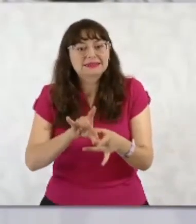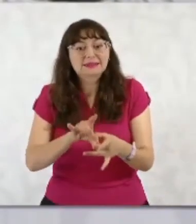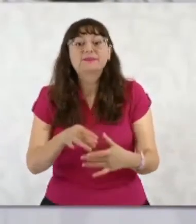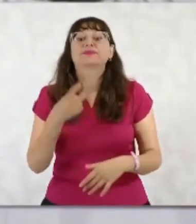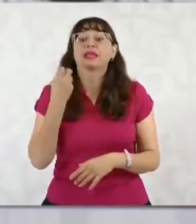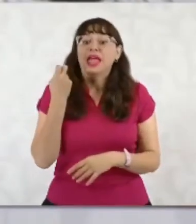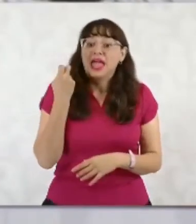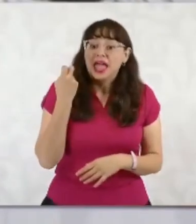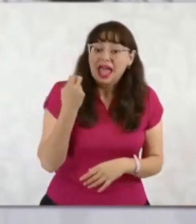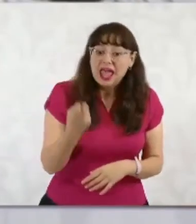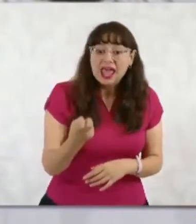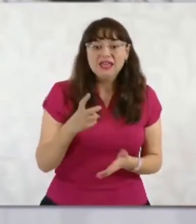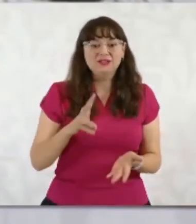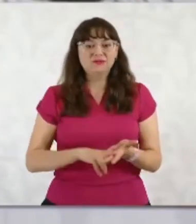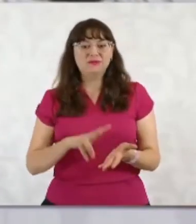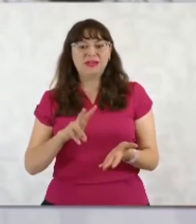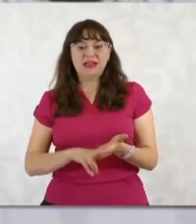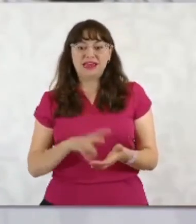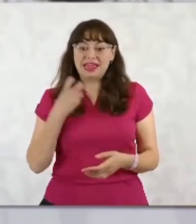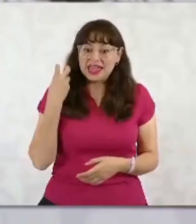Eso es lo importante.